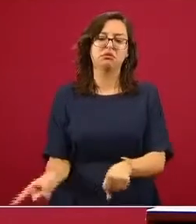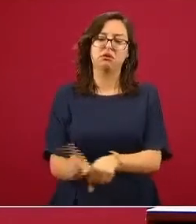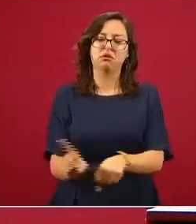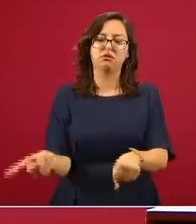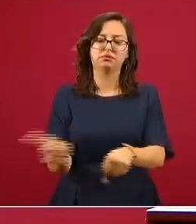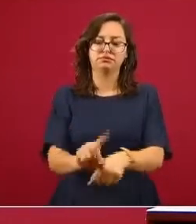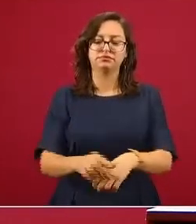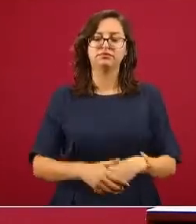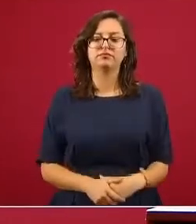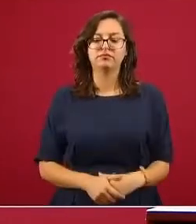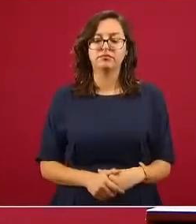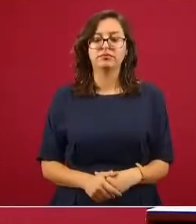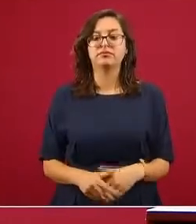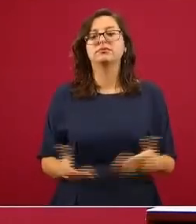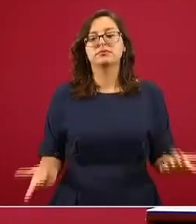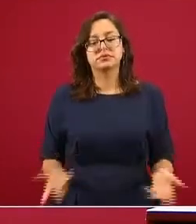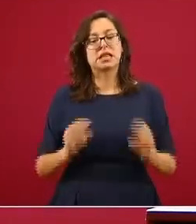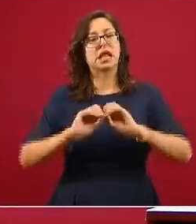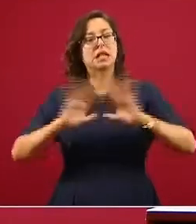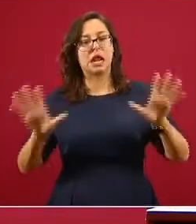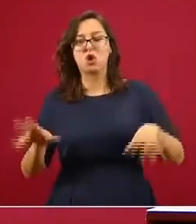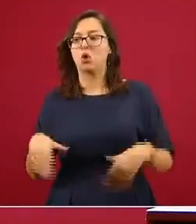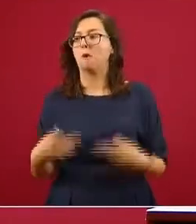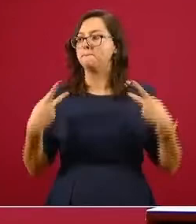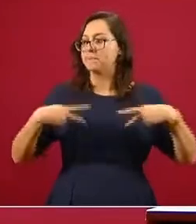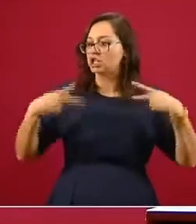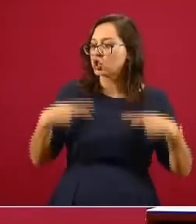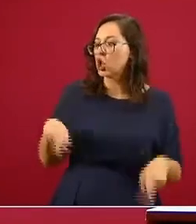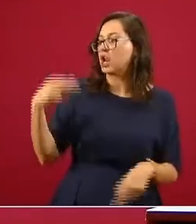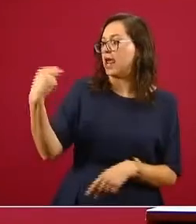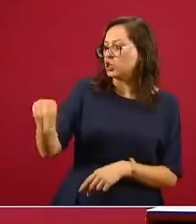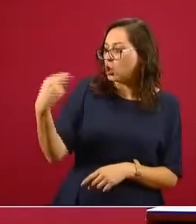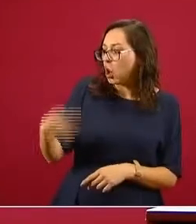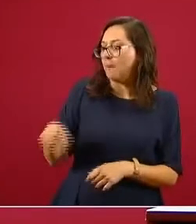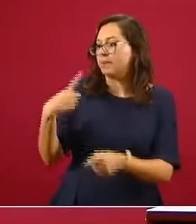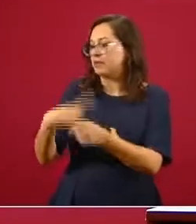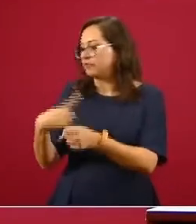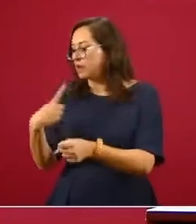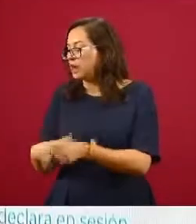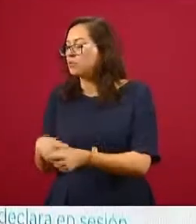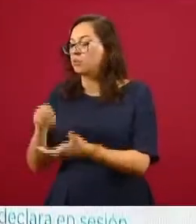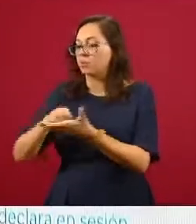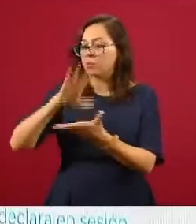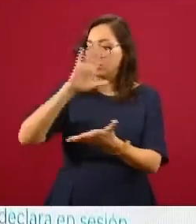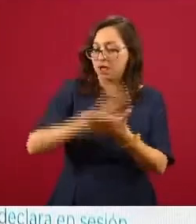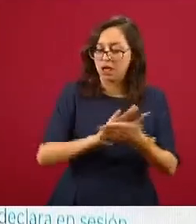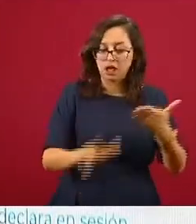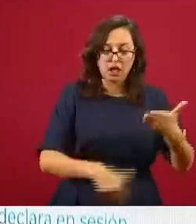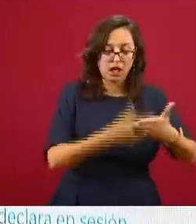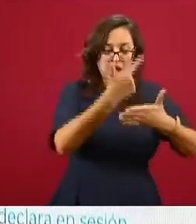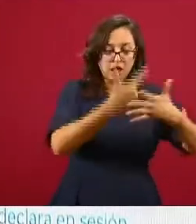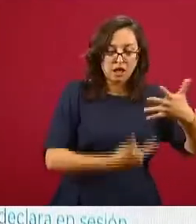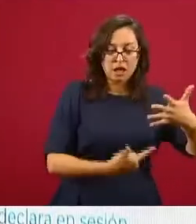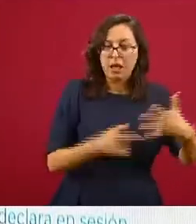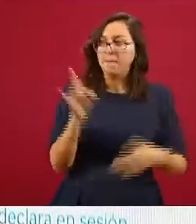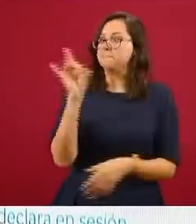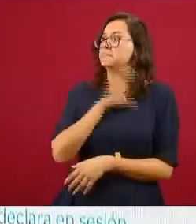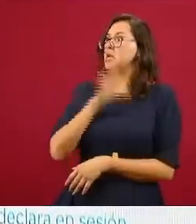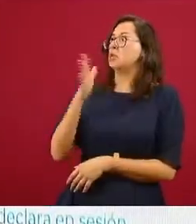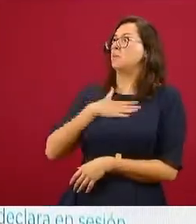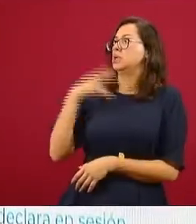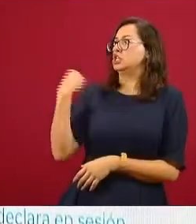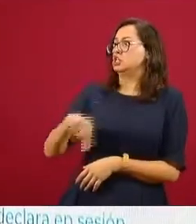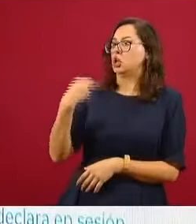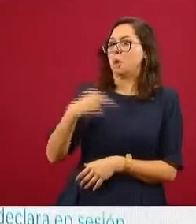días. Por supuesto, sin identificadores. Si usted ha tenido COVID y está registrado en la base de datos, no tema, su